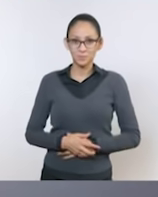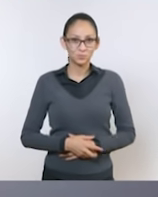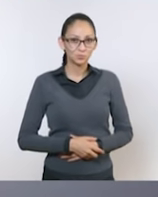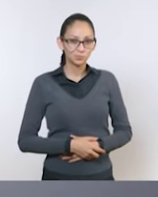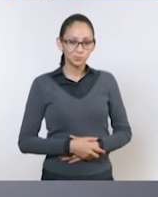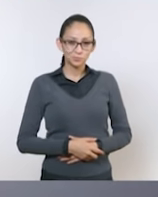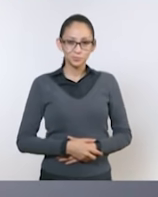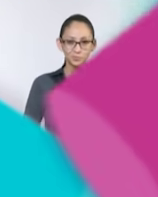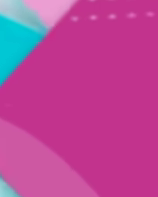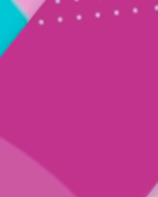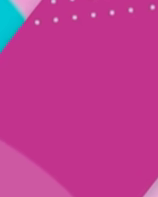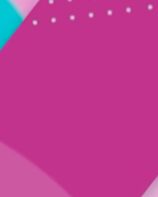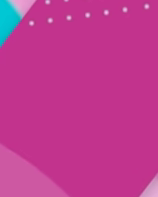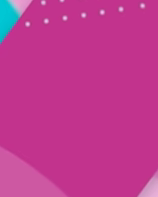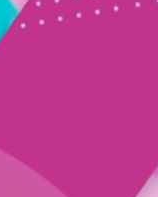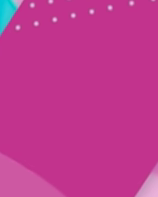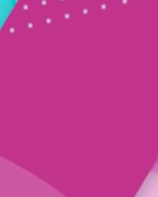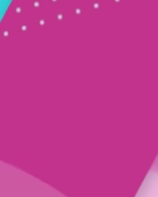Veamos.